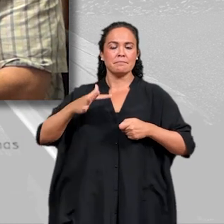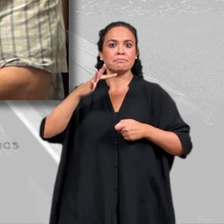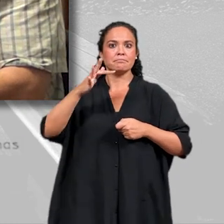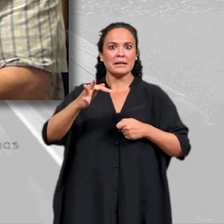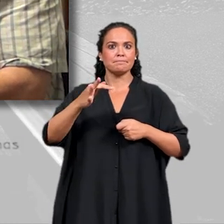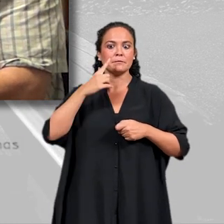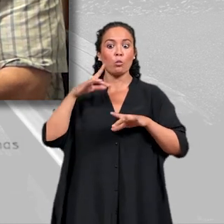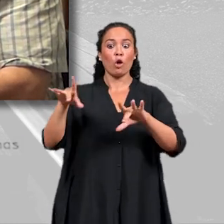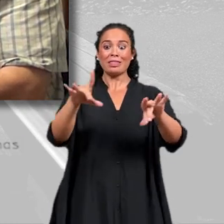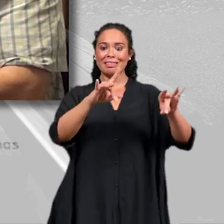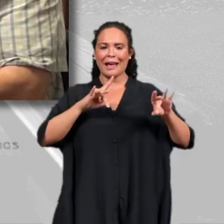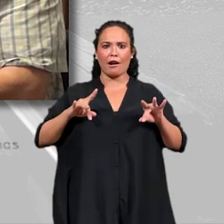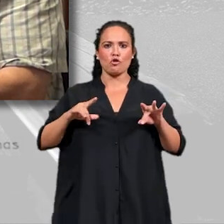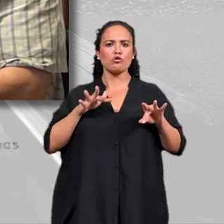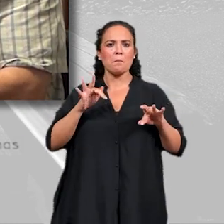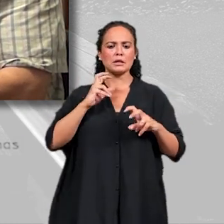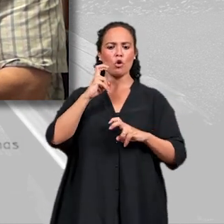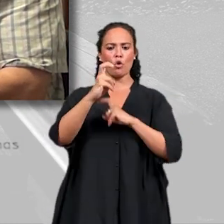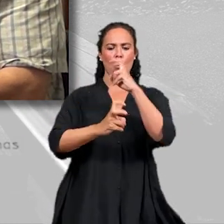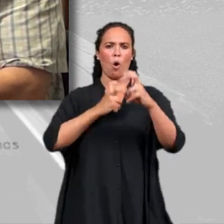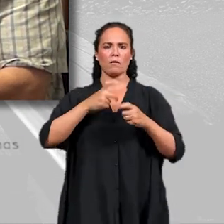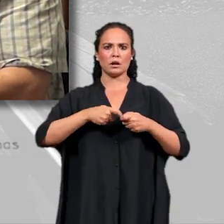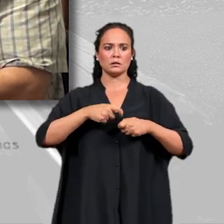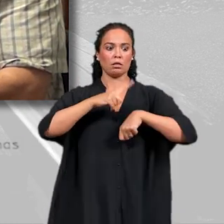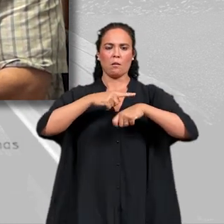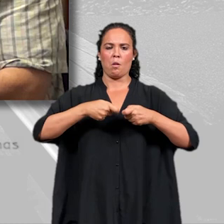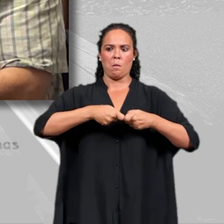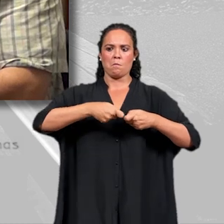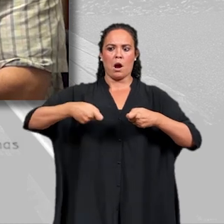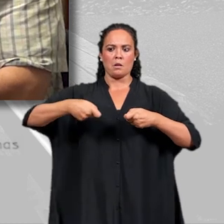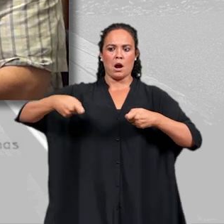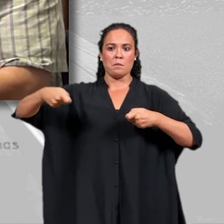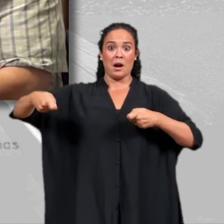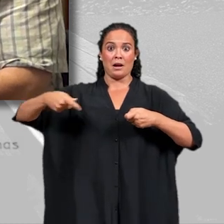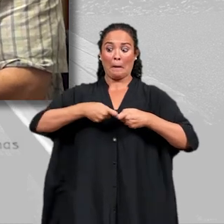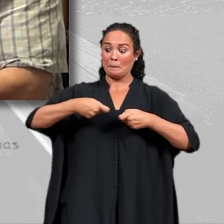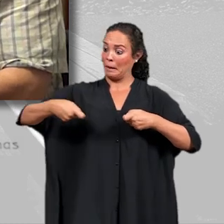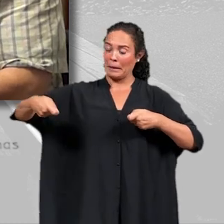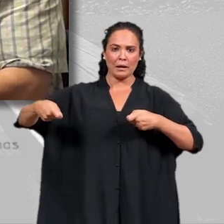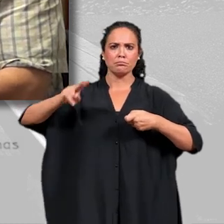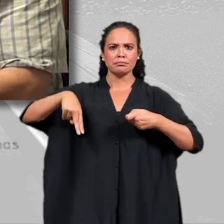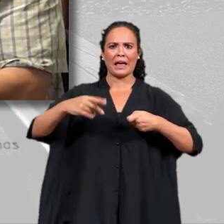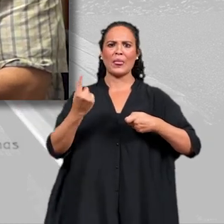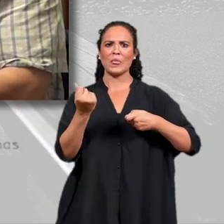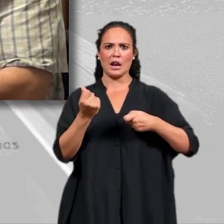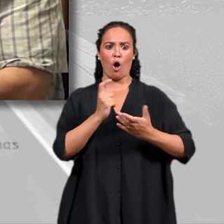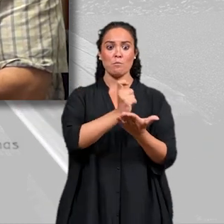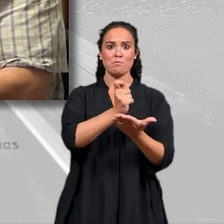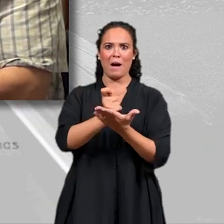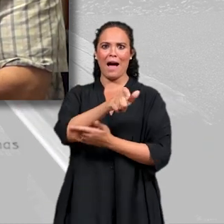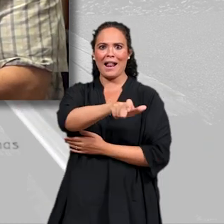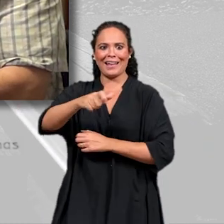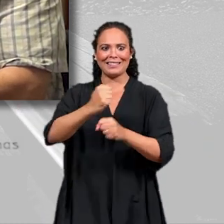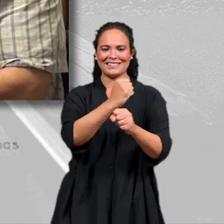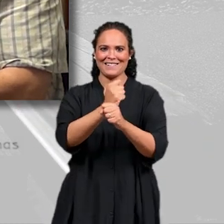la ocupación de los terrenos y por tanto las obras se dilatasen en tiempo y eso al final es dinero que hay que dar a